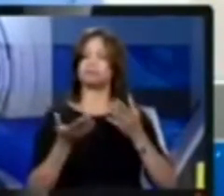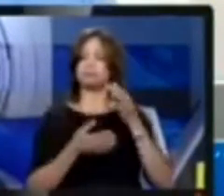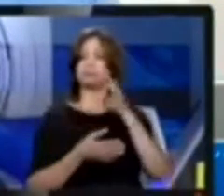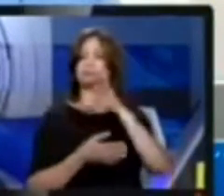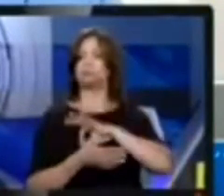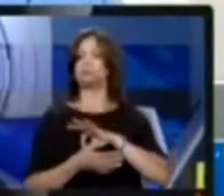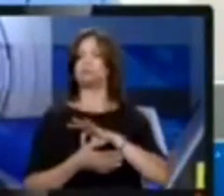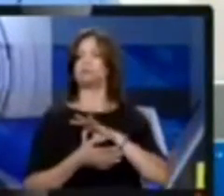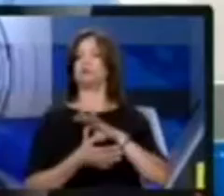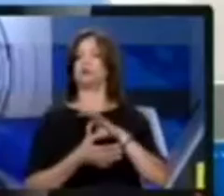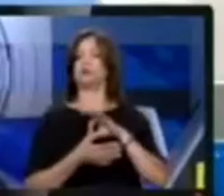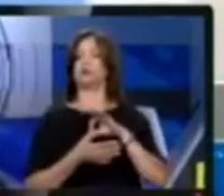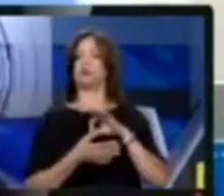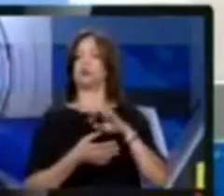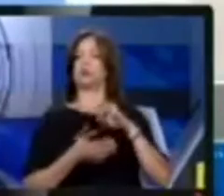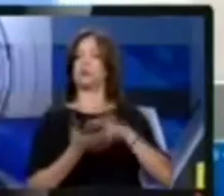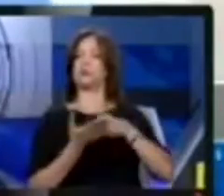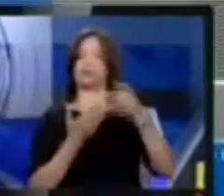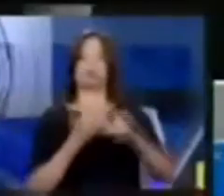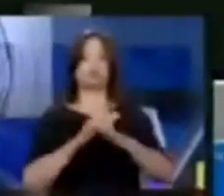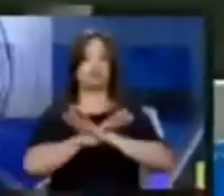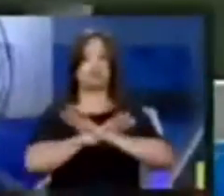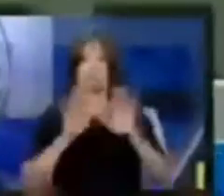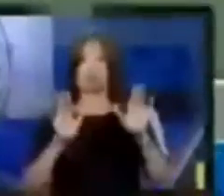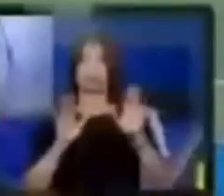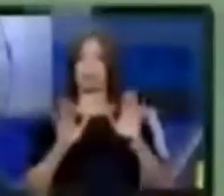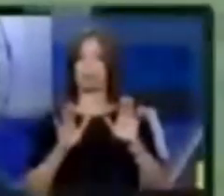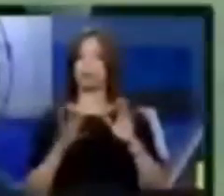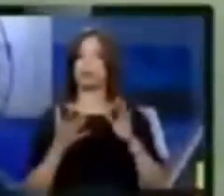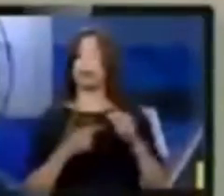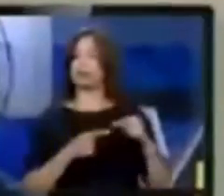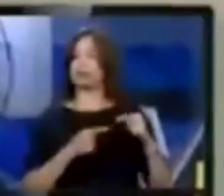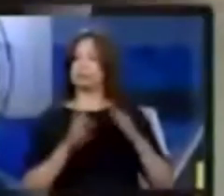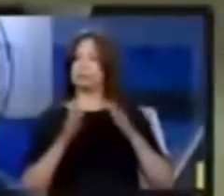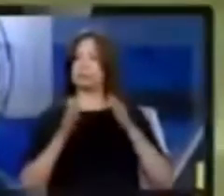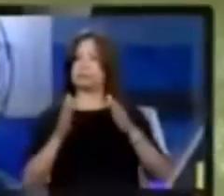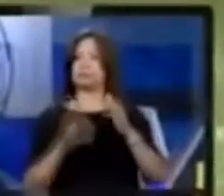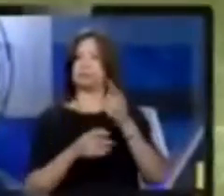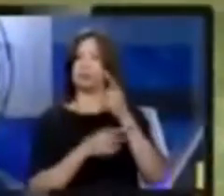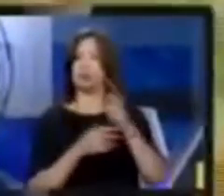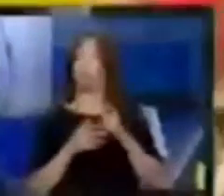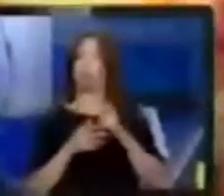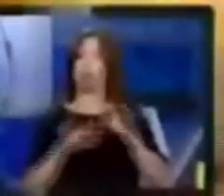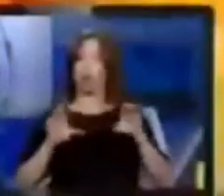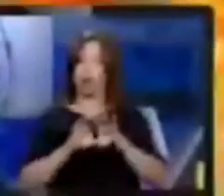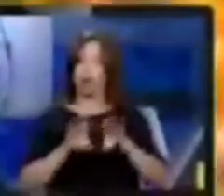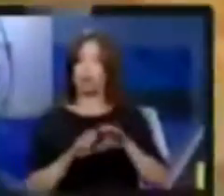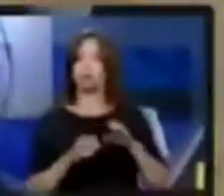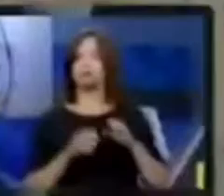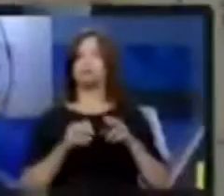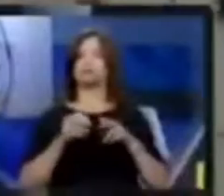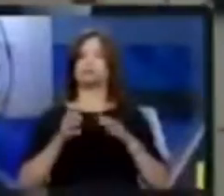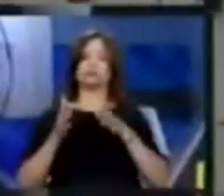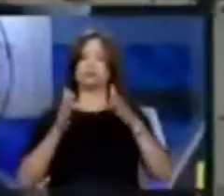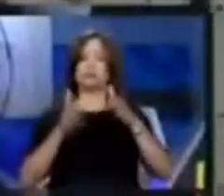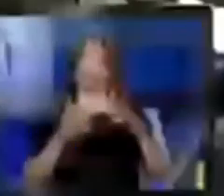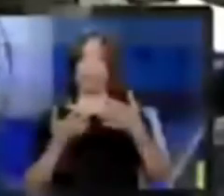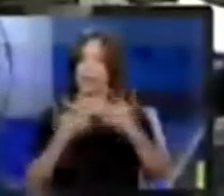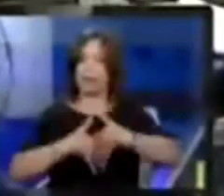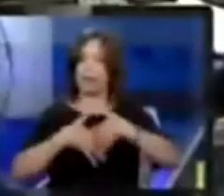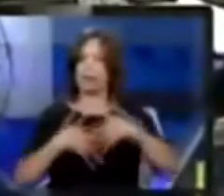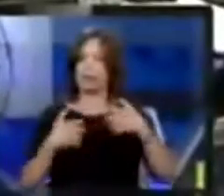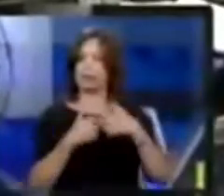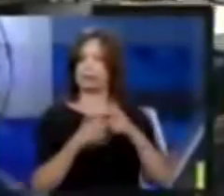estaba favorecida por esa obra y se acabó. Desde carreteras, autopistas, acueductos, corredores e